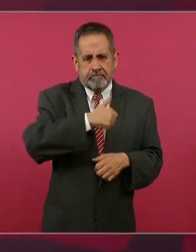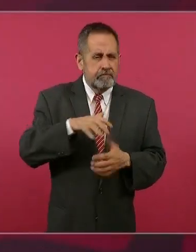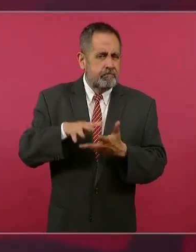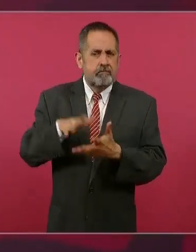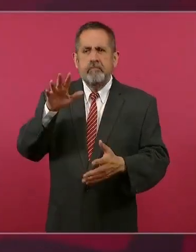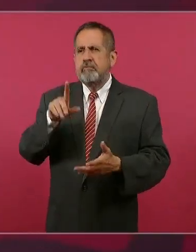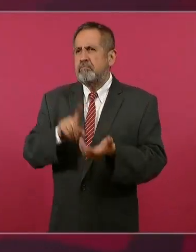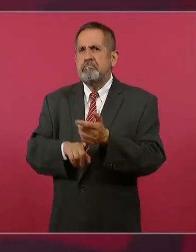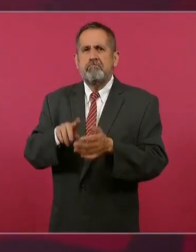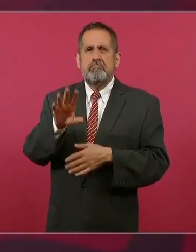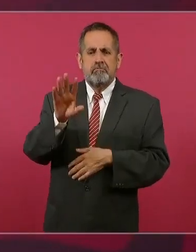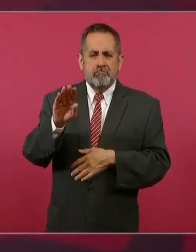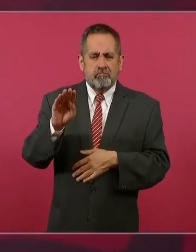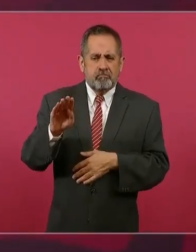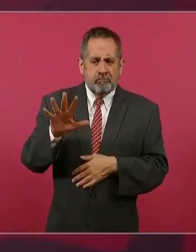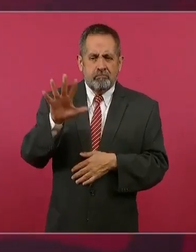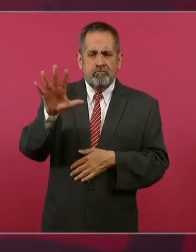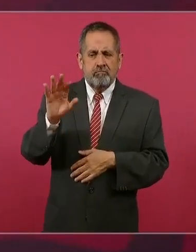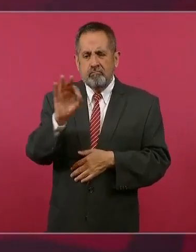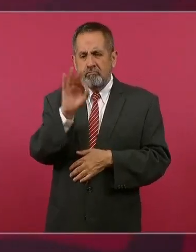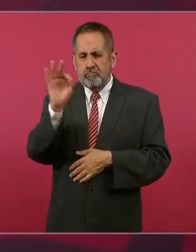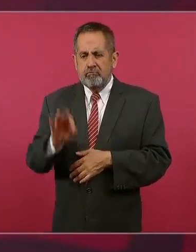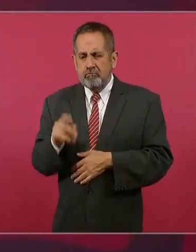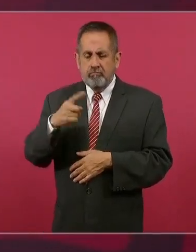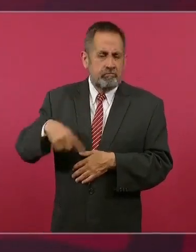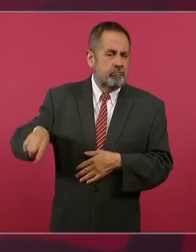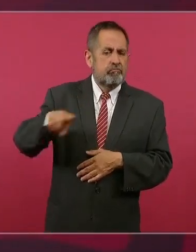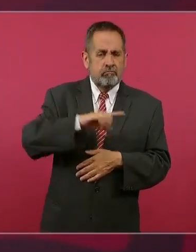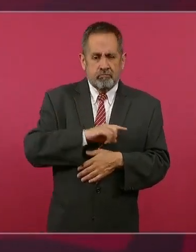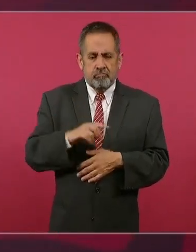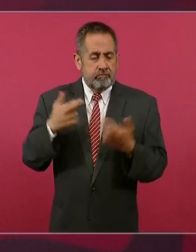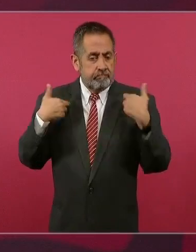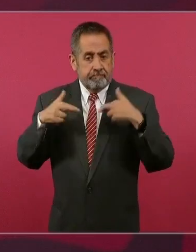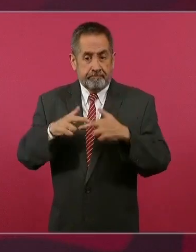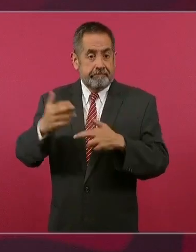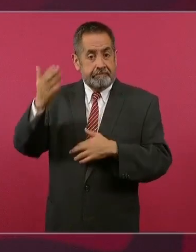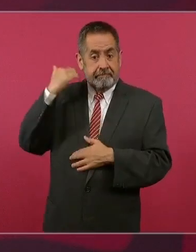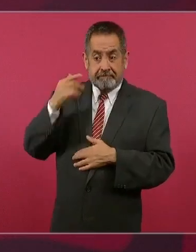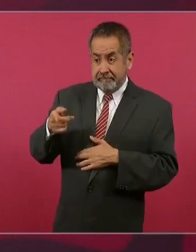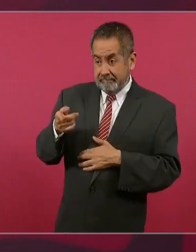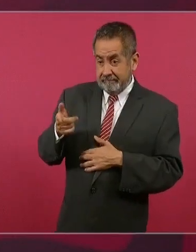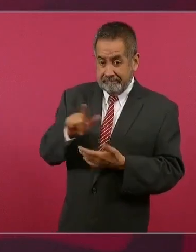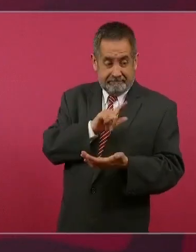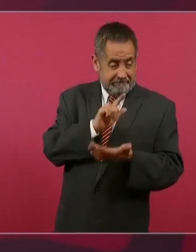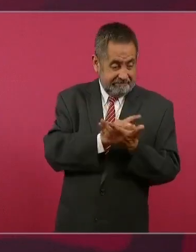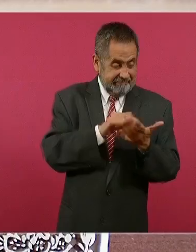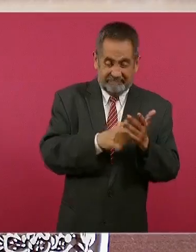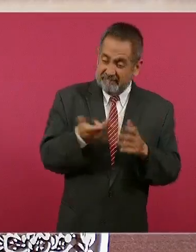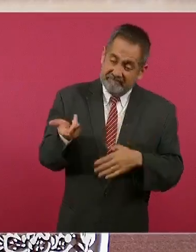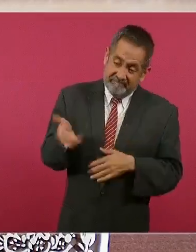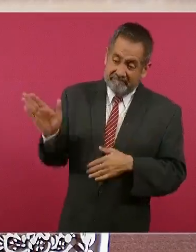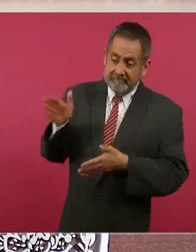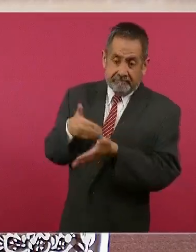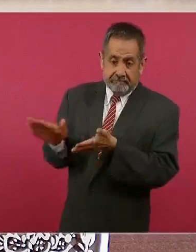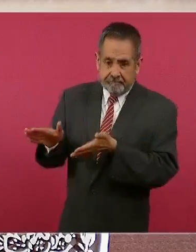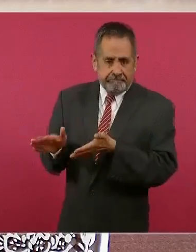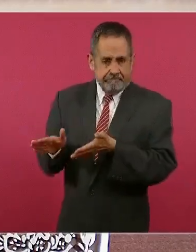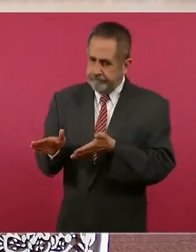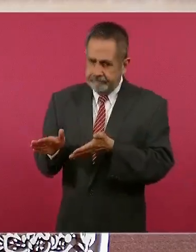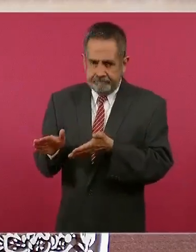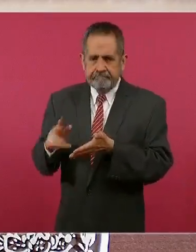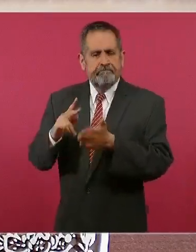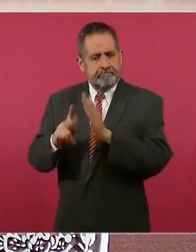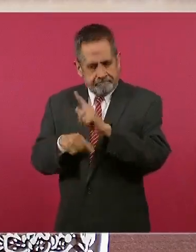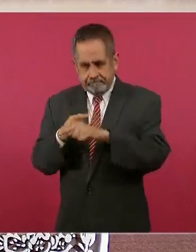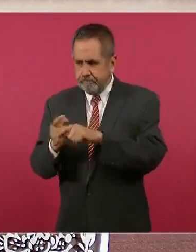el 95% de los maestros que fueron afectados por la llamada reforma educativa han sido